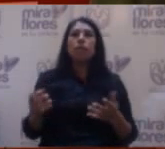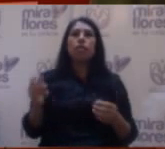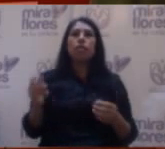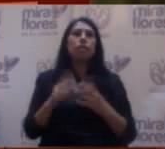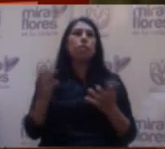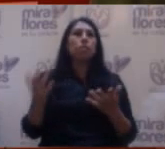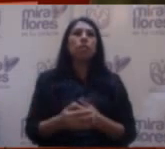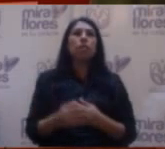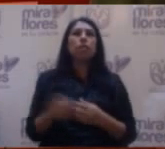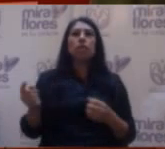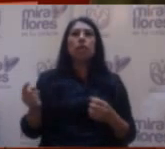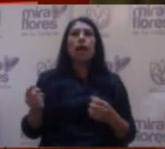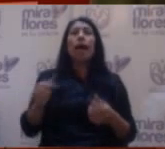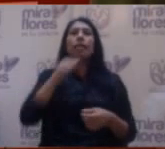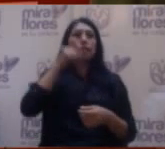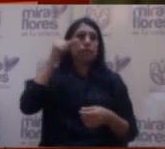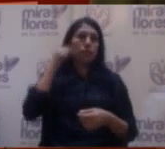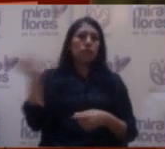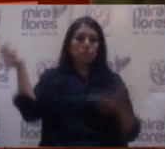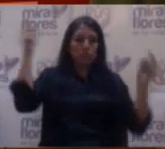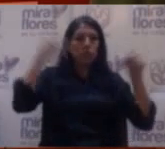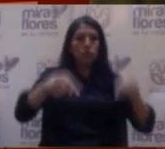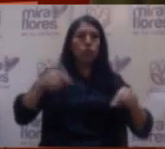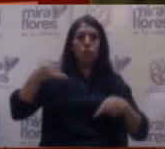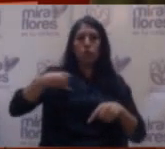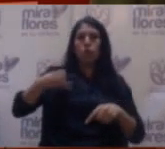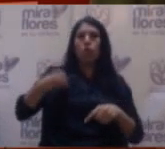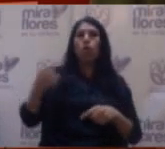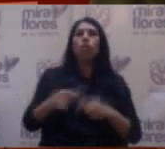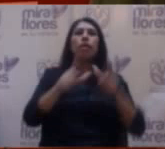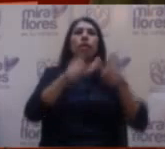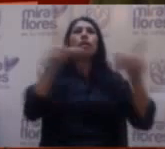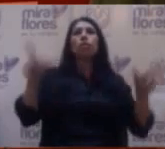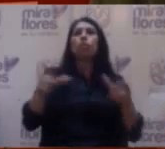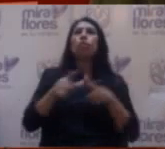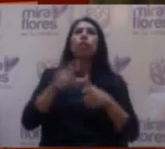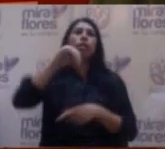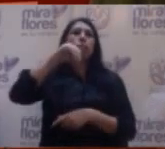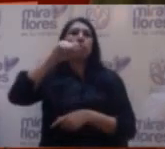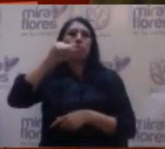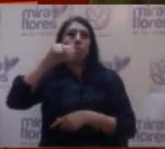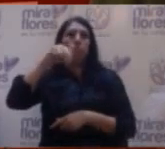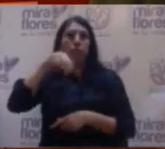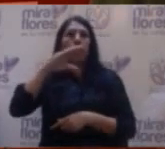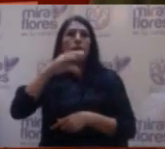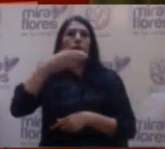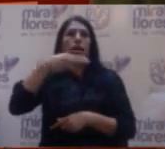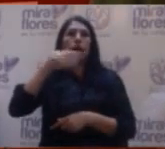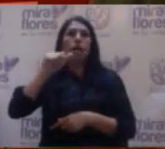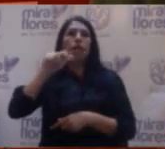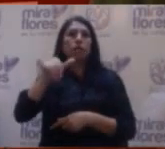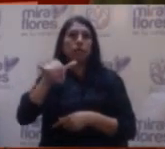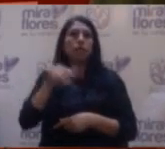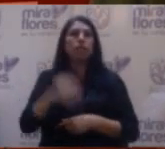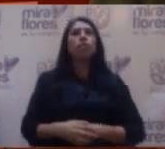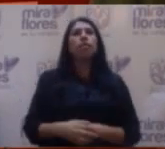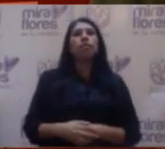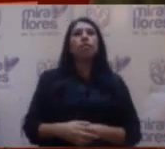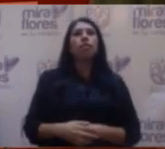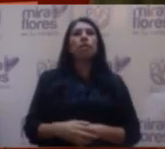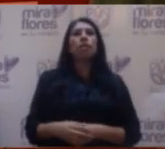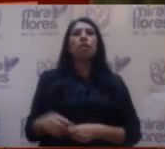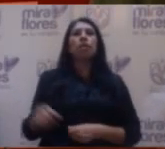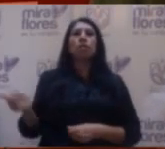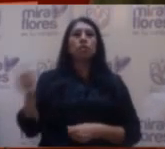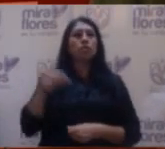un grupo de jóvenes de la zona de Manchay, llegaron a la sesión